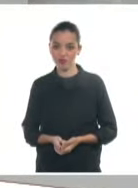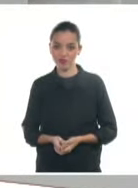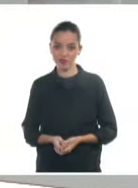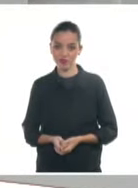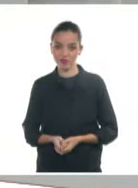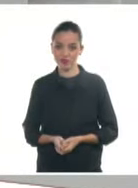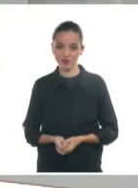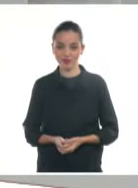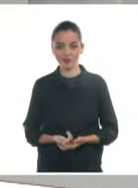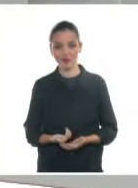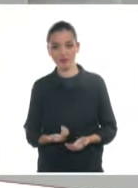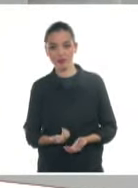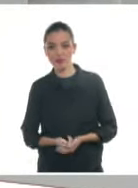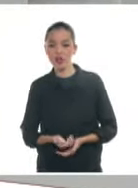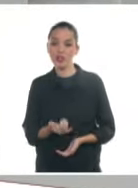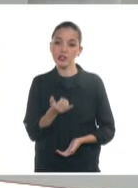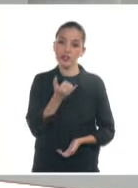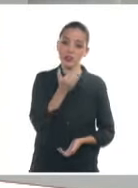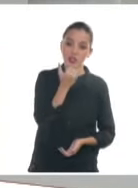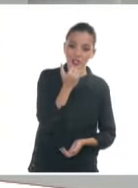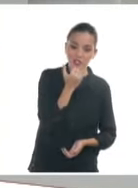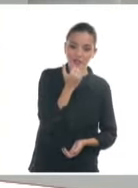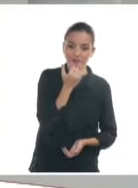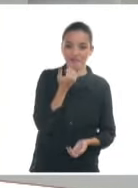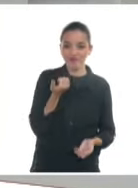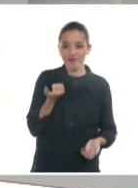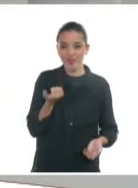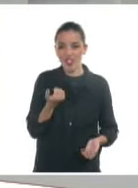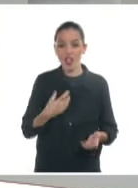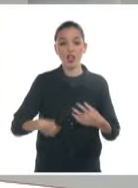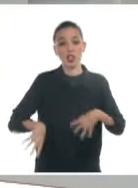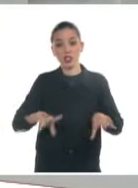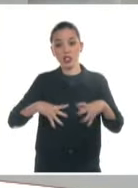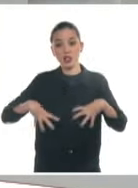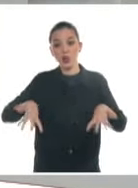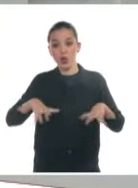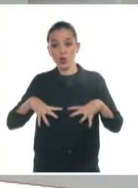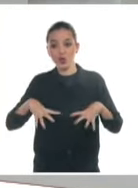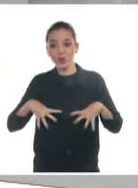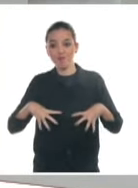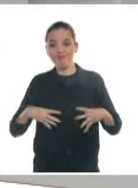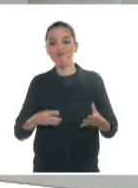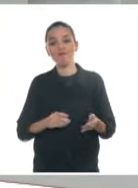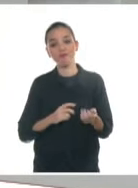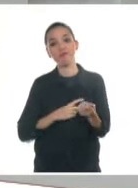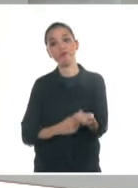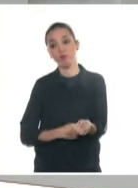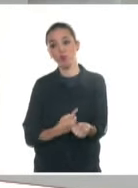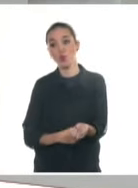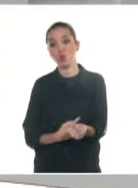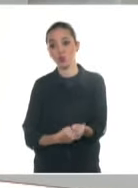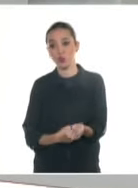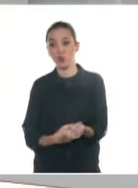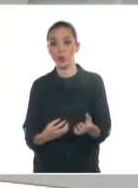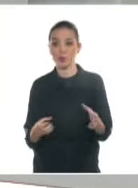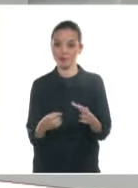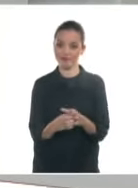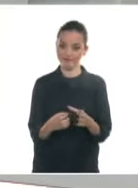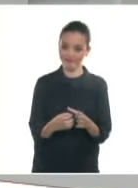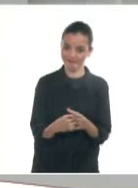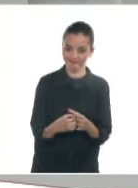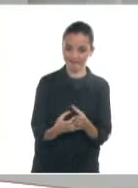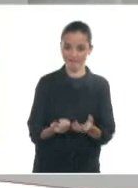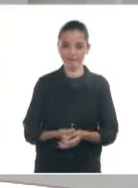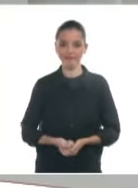Realmente lamentable que estas situaciones estén resultando tan frecuentes en esta serie. Sin dudas, va siendo hora de que las autoridades pertinentes tomen cartas en el